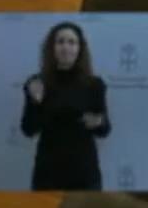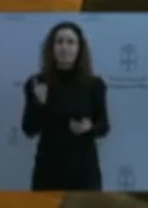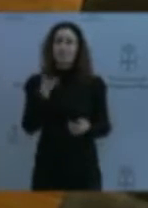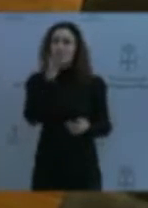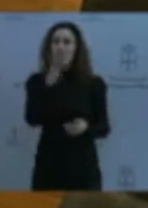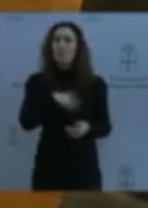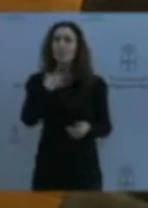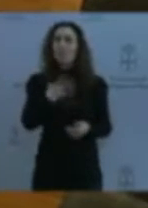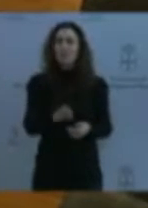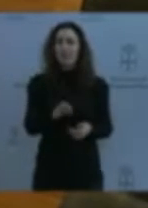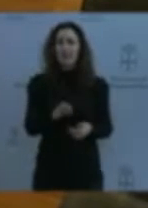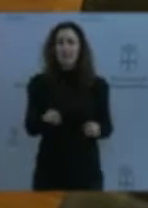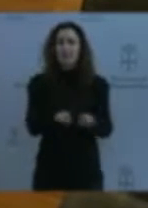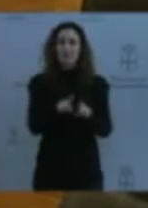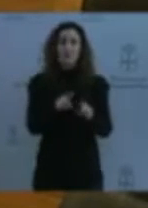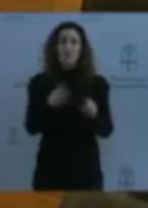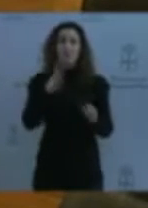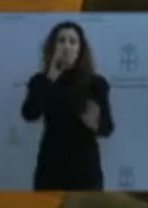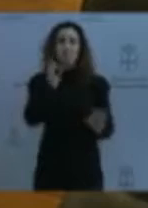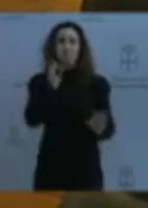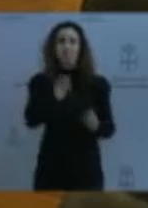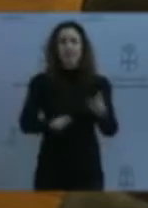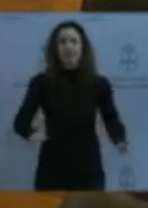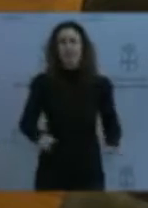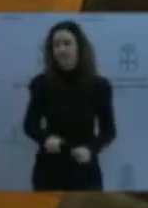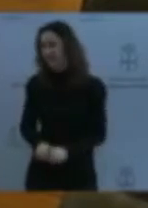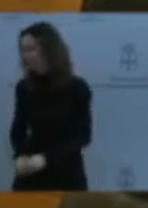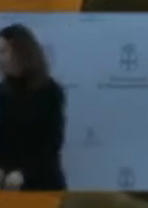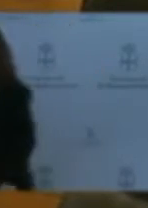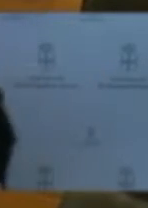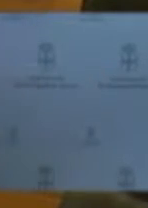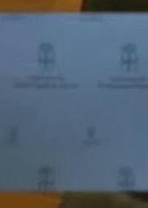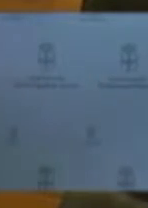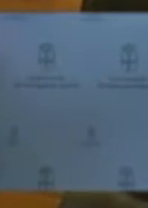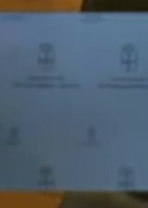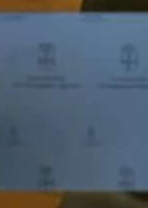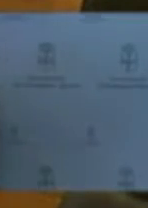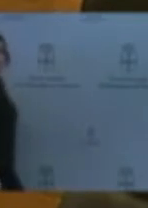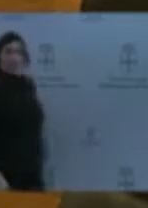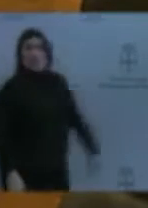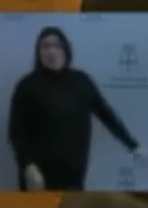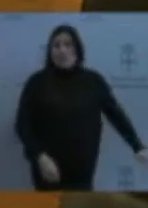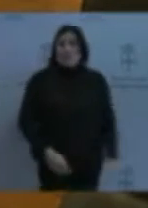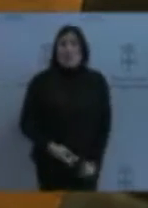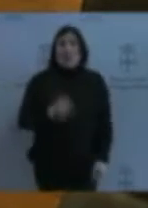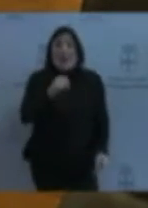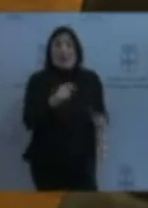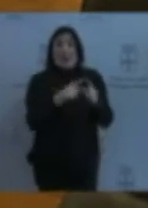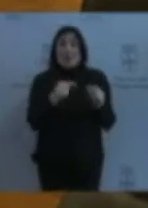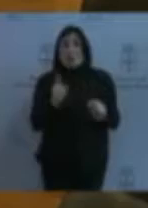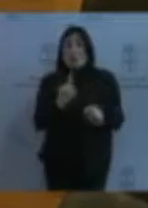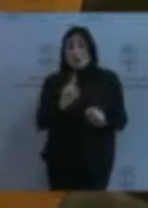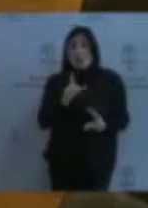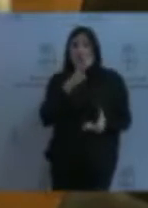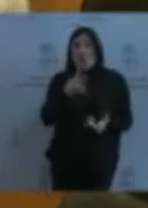muchas vidas humanas, como se ha podido ver no aquí en Asturias, que sí han sido importantes, pero